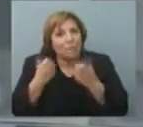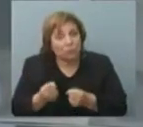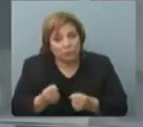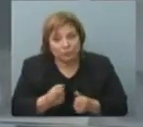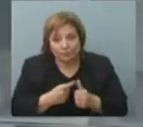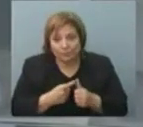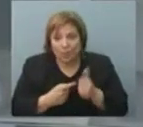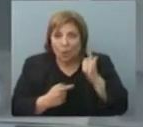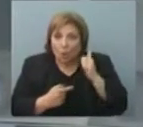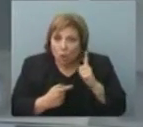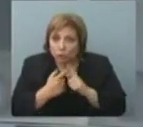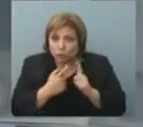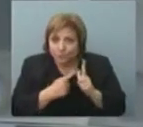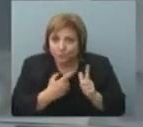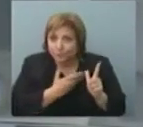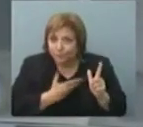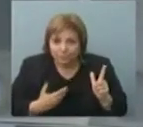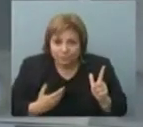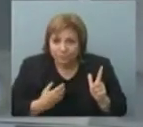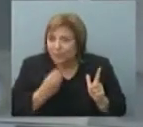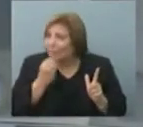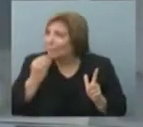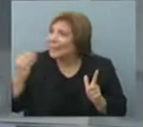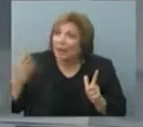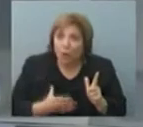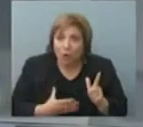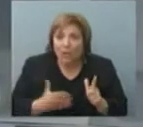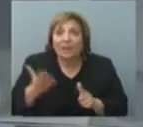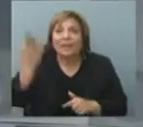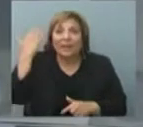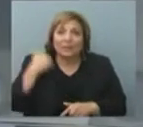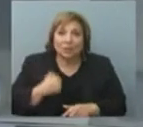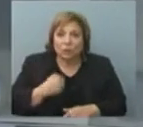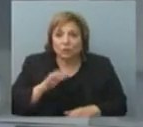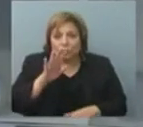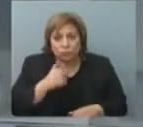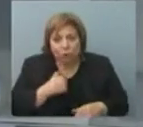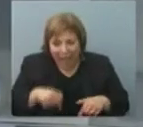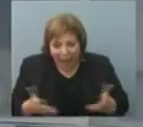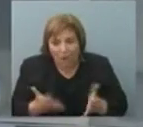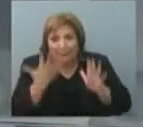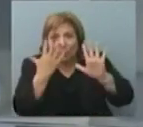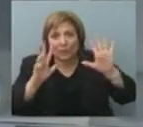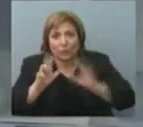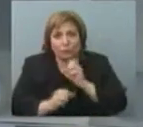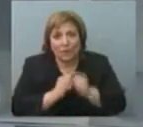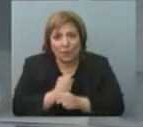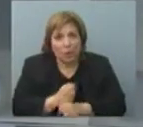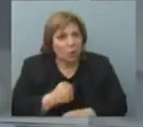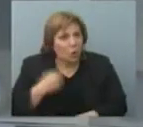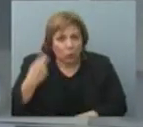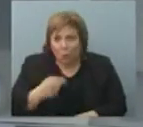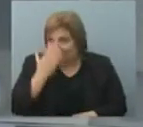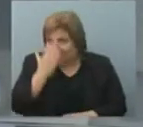dos gobiernos absolutamente mejores que los gobiernos que habíamos conocido yo tengo 58 años verdad no tuve siempre